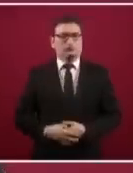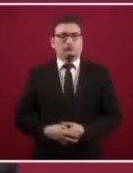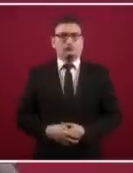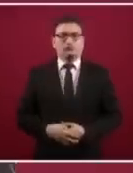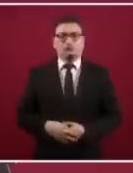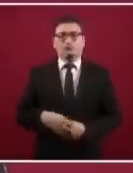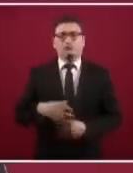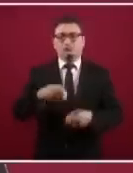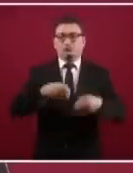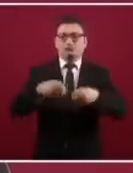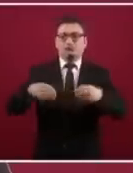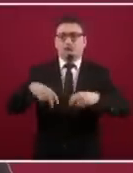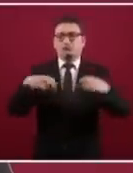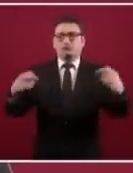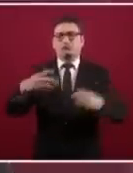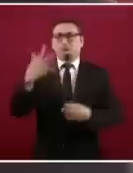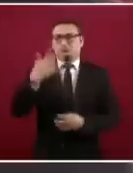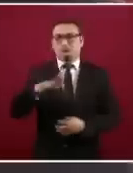10 ministros